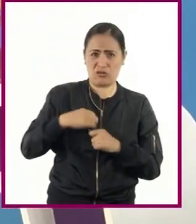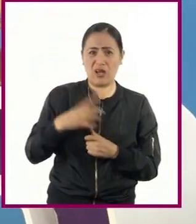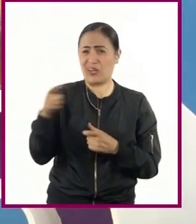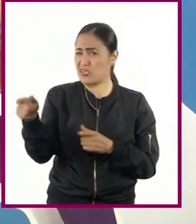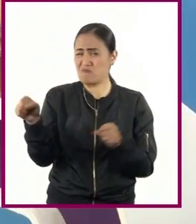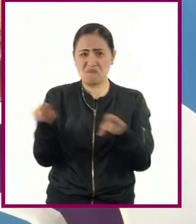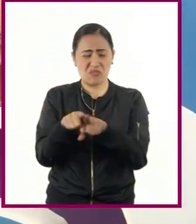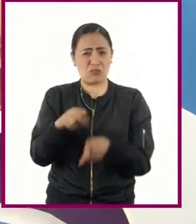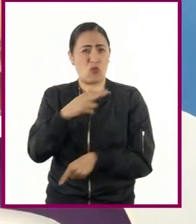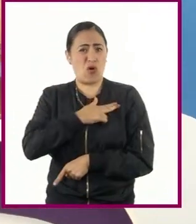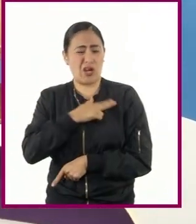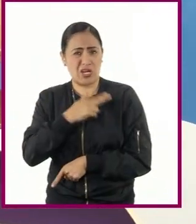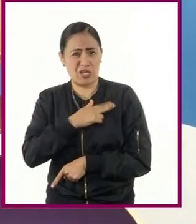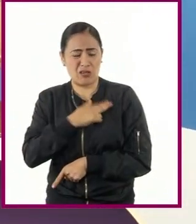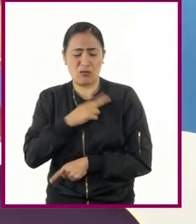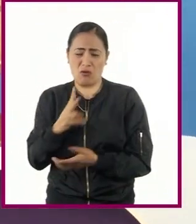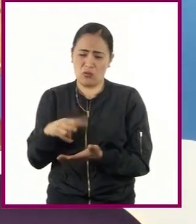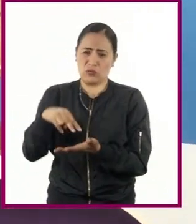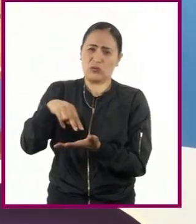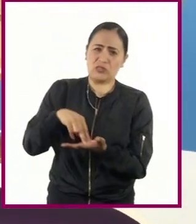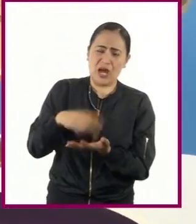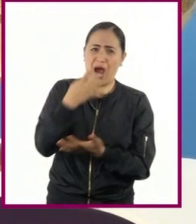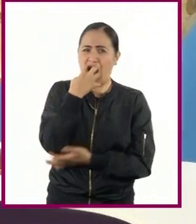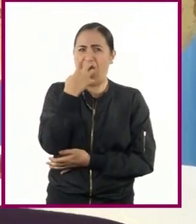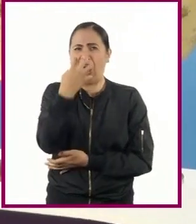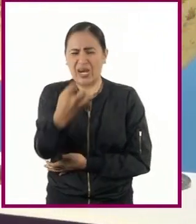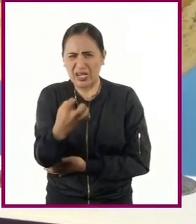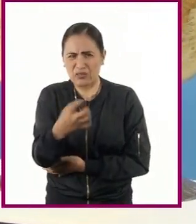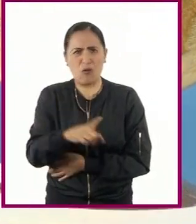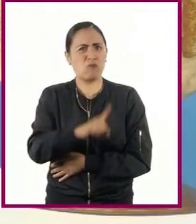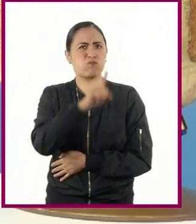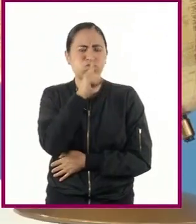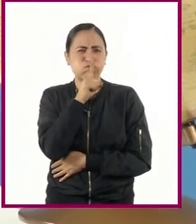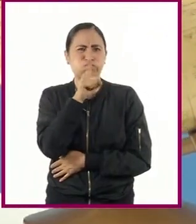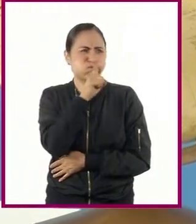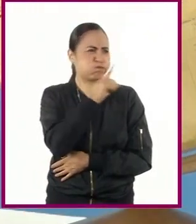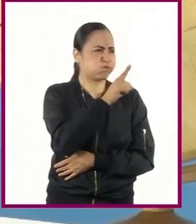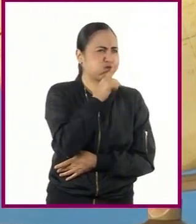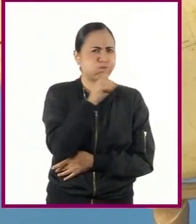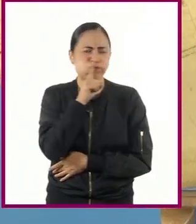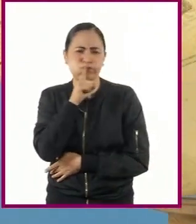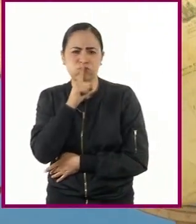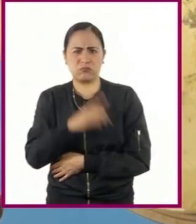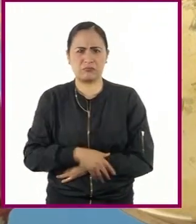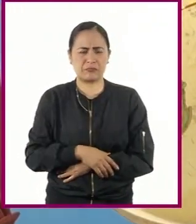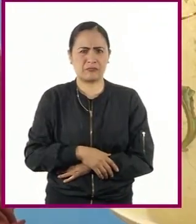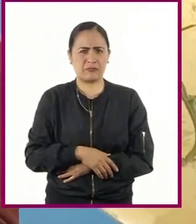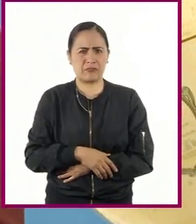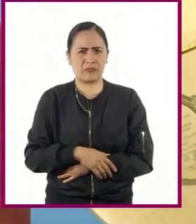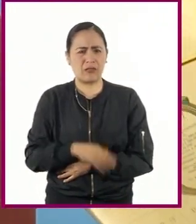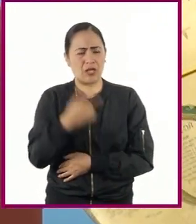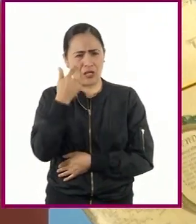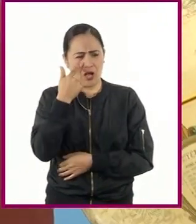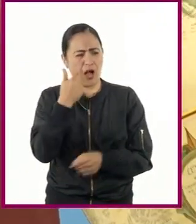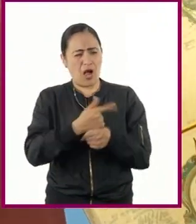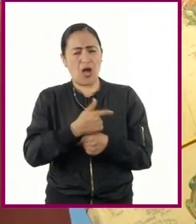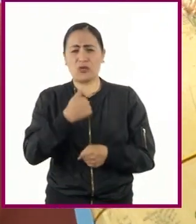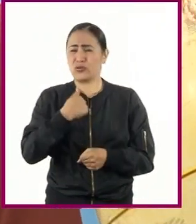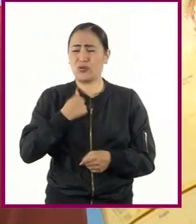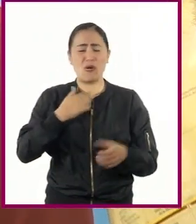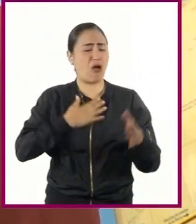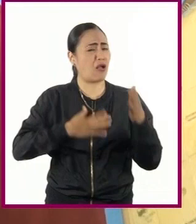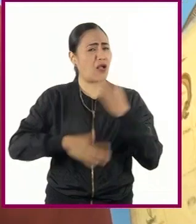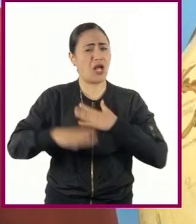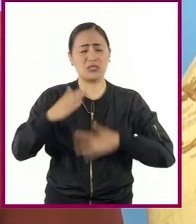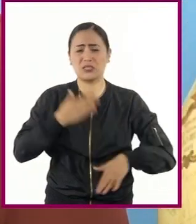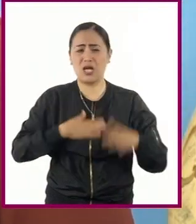estaba herido, se incorporó un poco y pegó un grito. ¡Callaos! ¡Silencio! Se dio cuenta de que estaba exhausta, de que todos